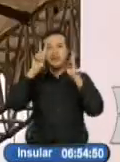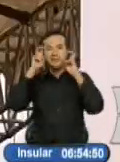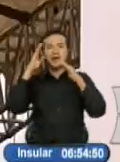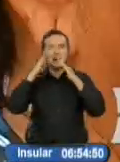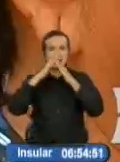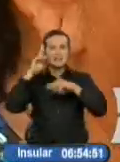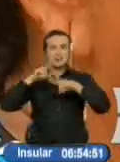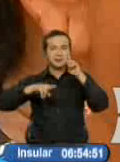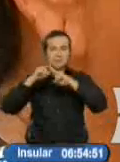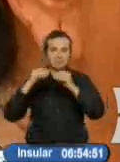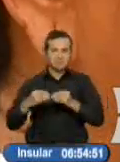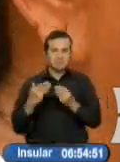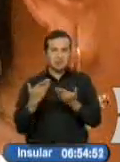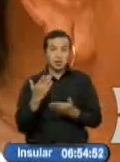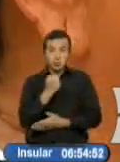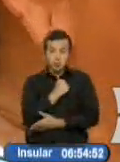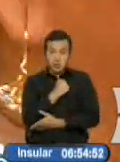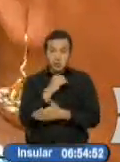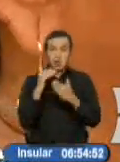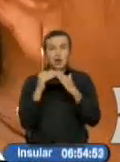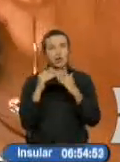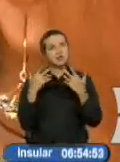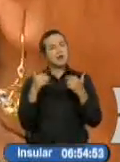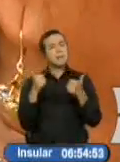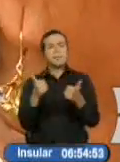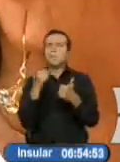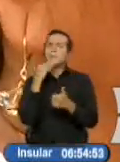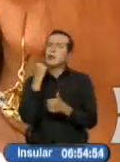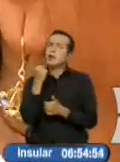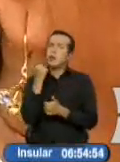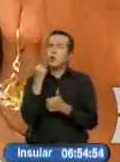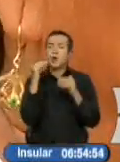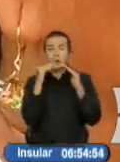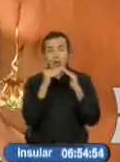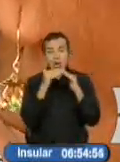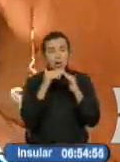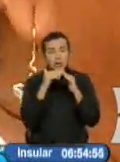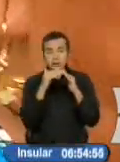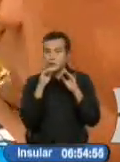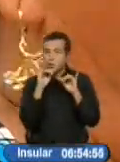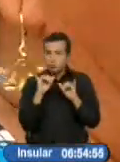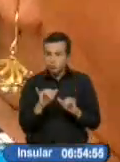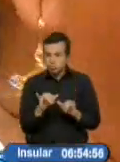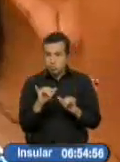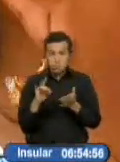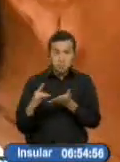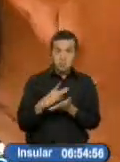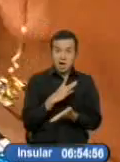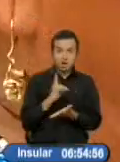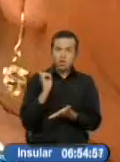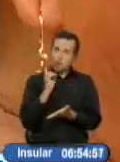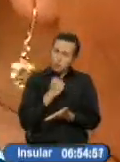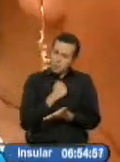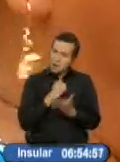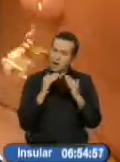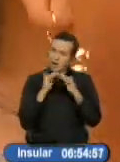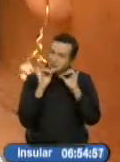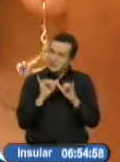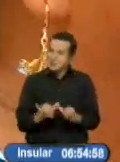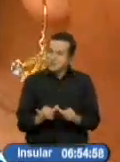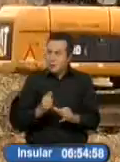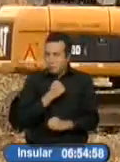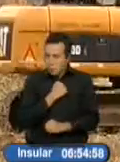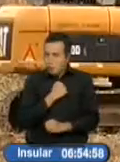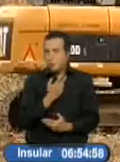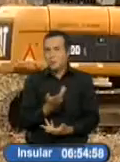para Todos. Una casa propia sería mucho mejor porque uno está en una, no la van a sacar, no la van a botar, es de